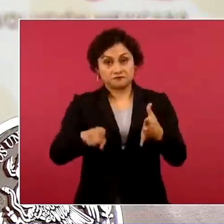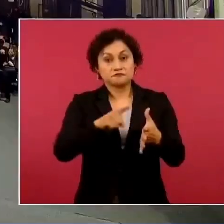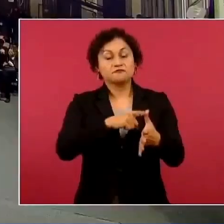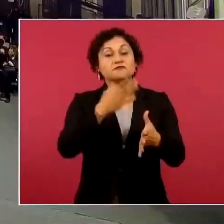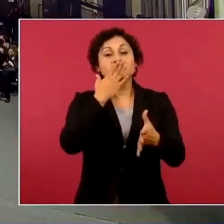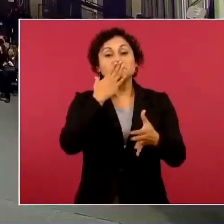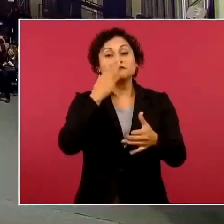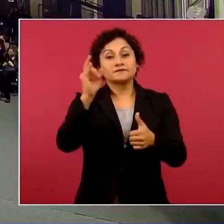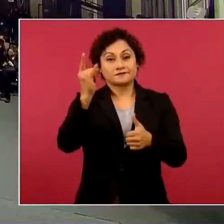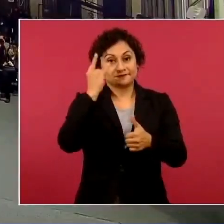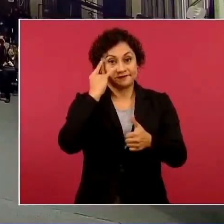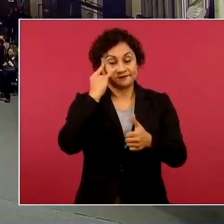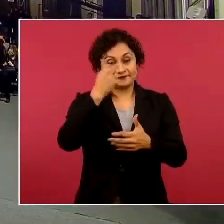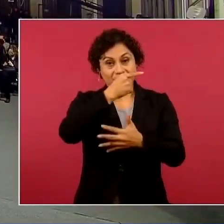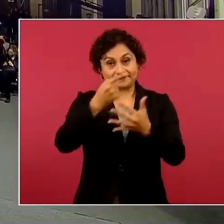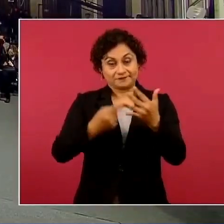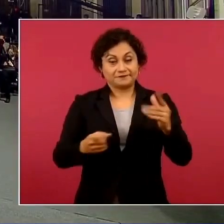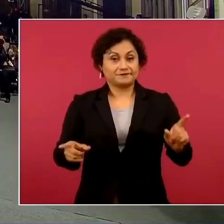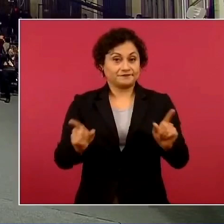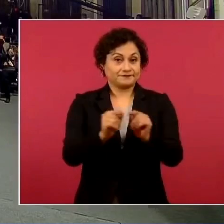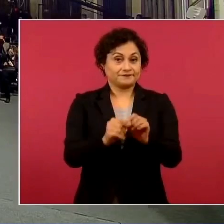cuanto.